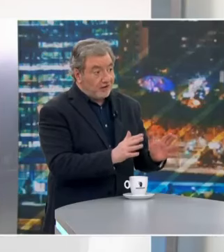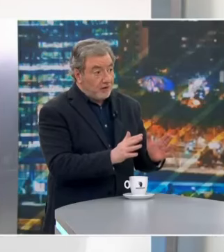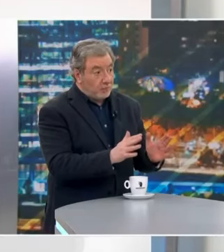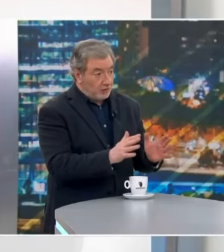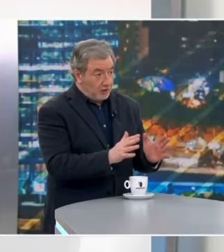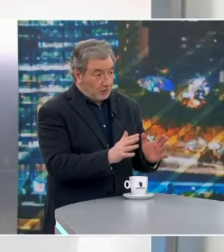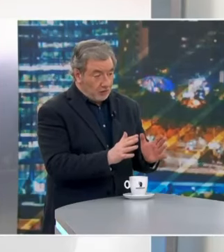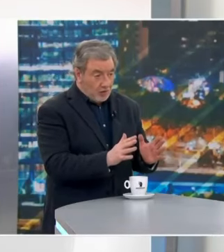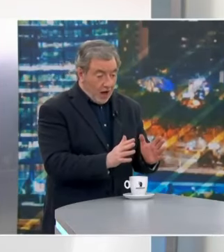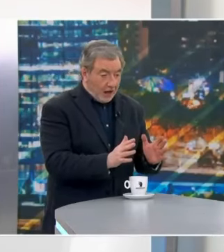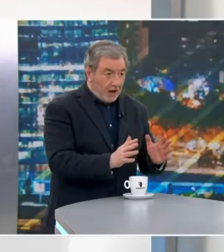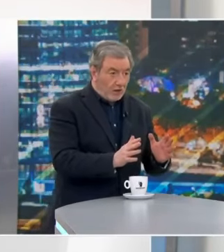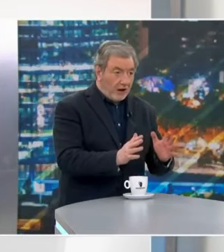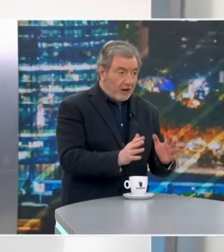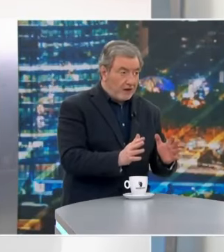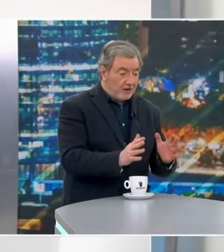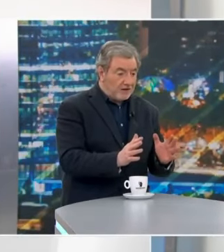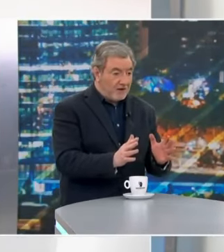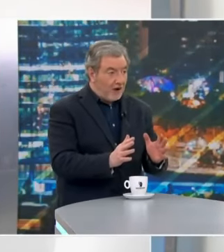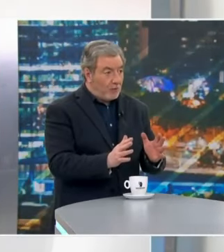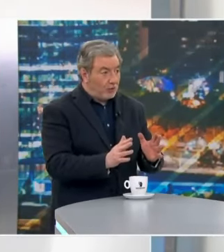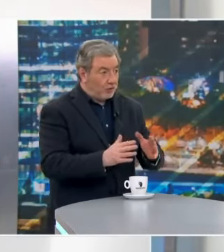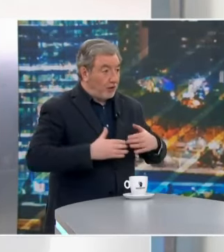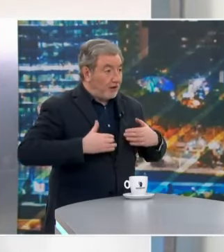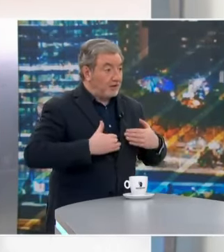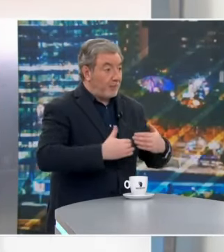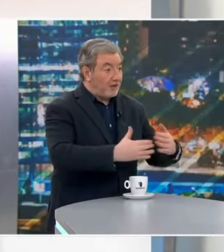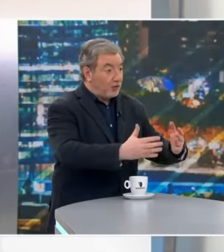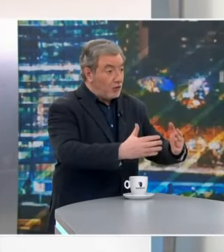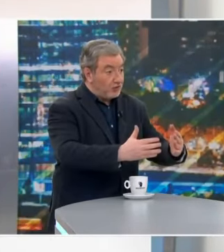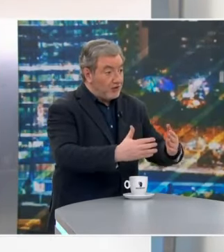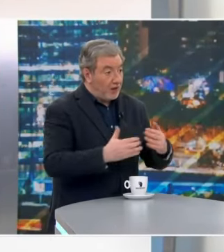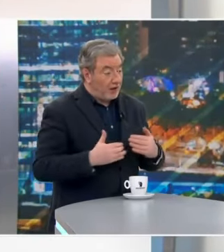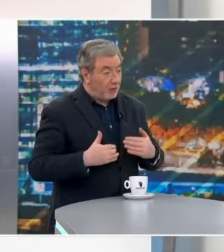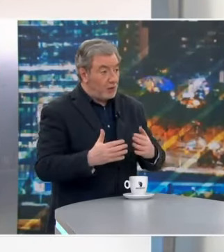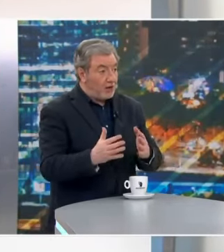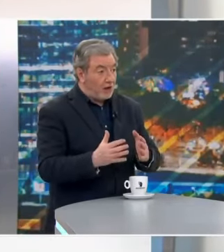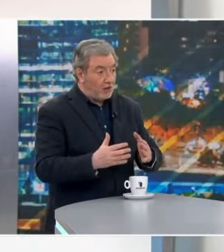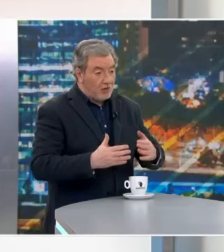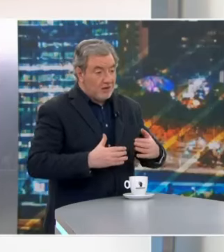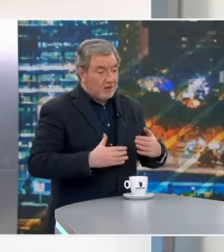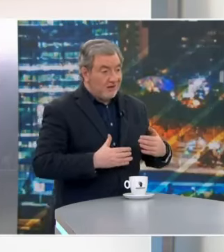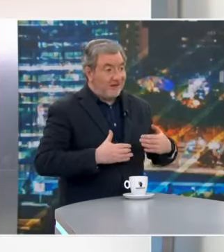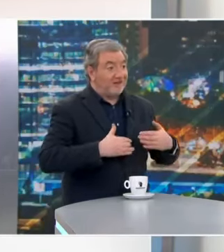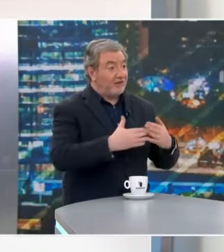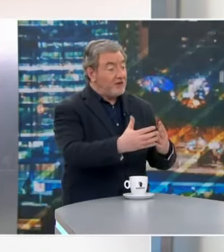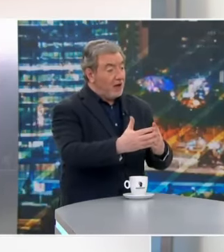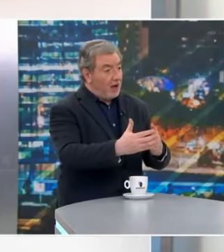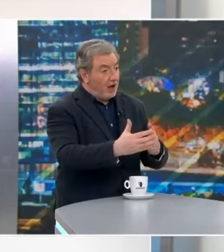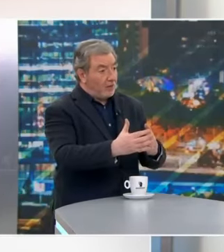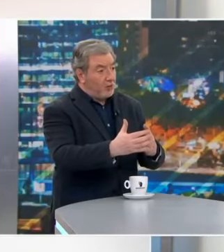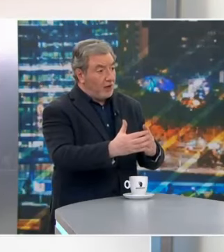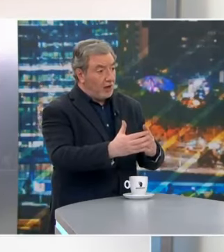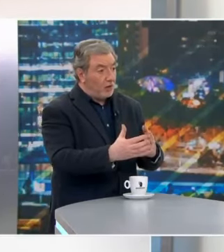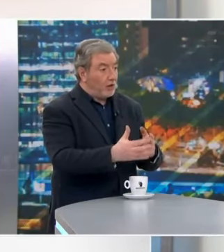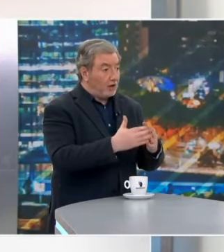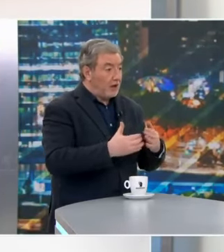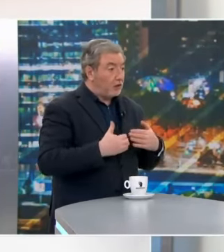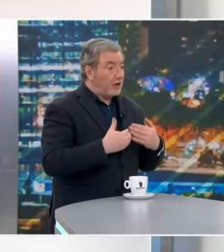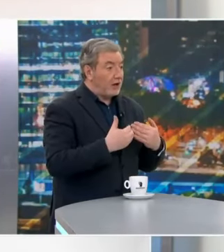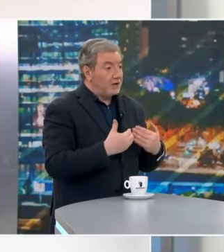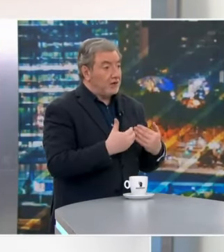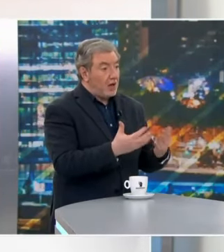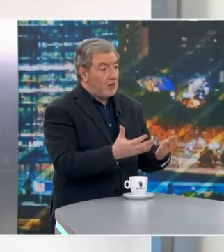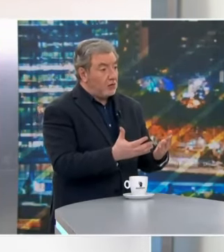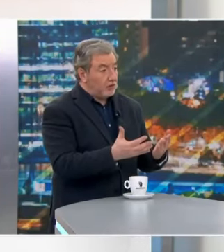tener un 36%. Claro. Acá lo que hay es que Chile Vamos, con gente más conocida de republicano, desafía a republicano con